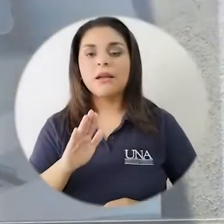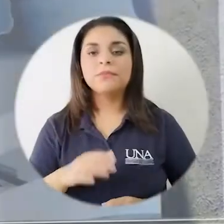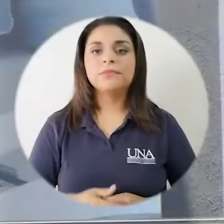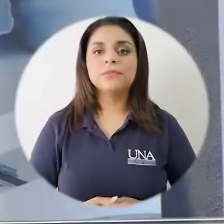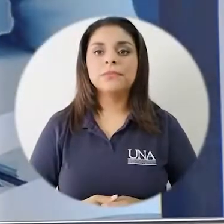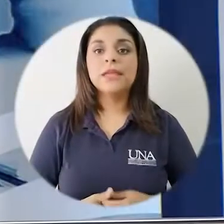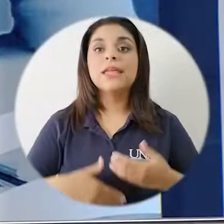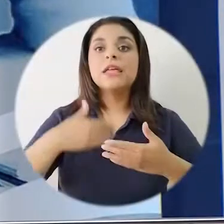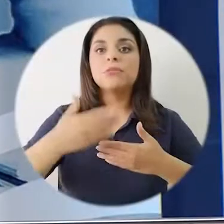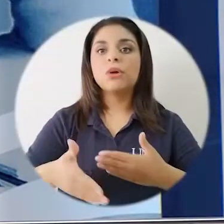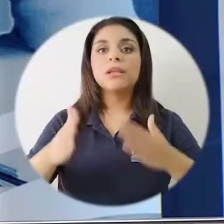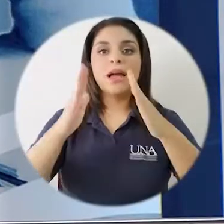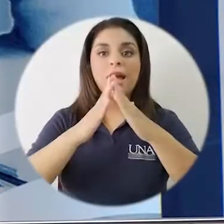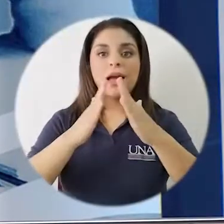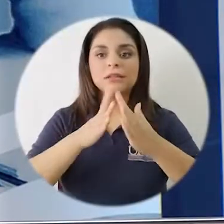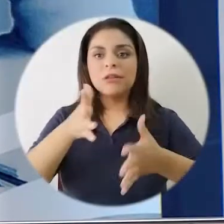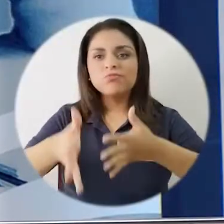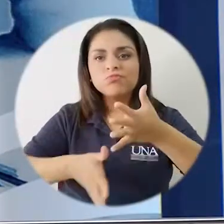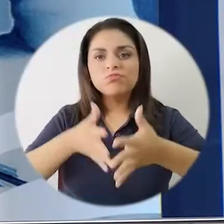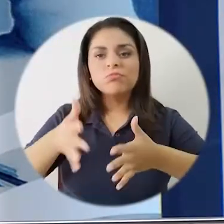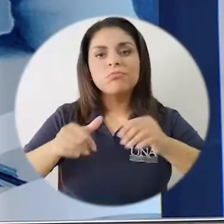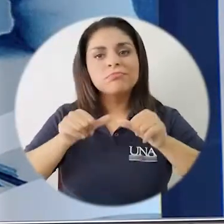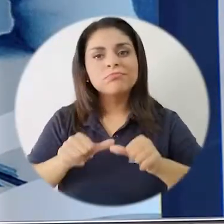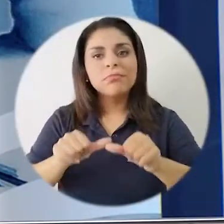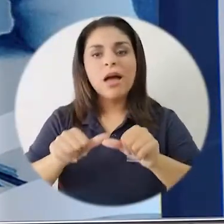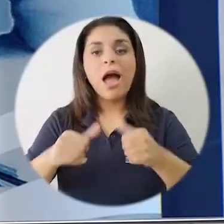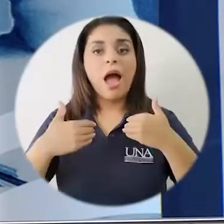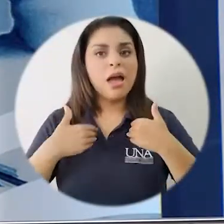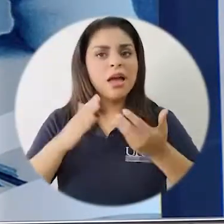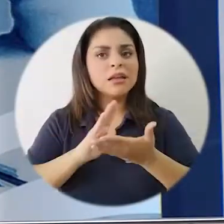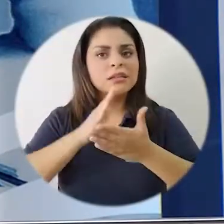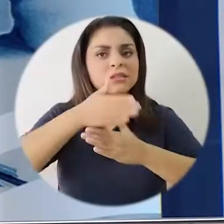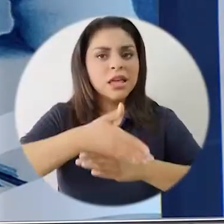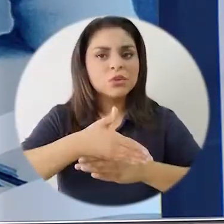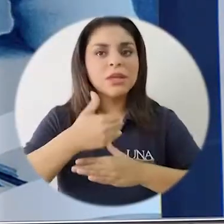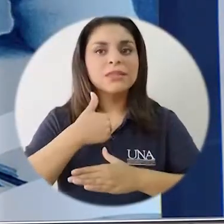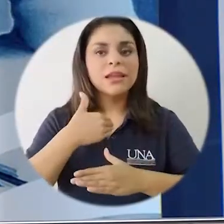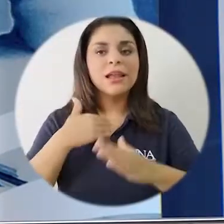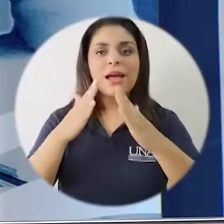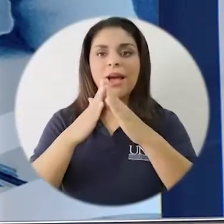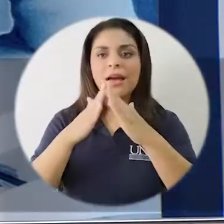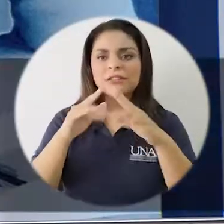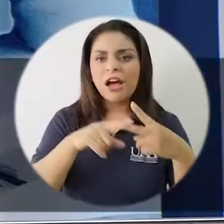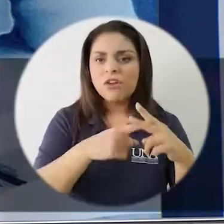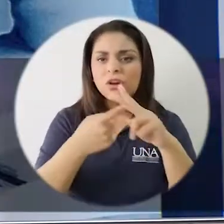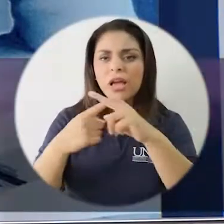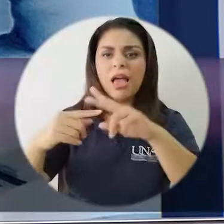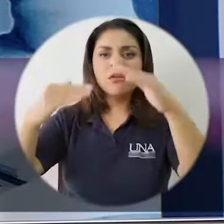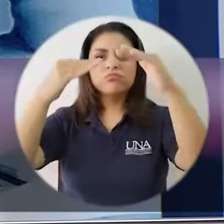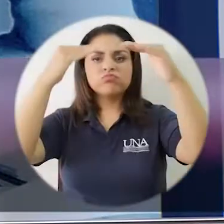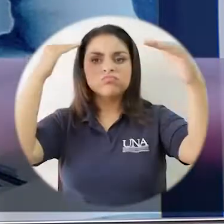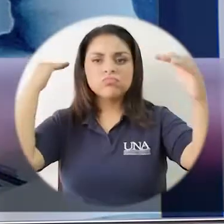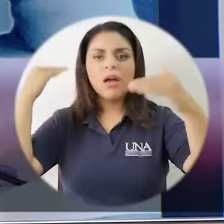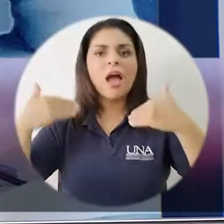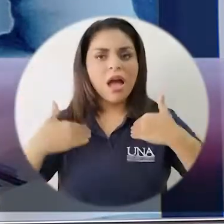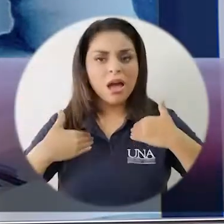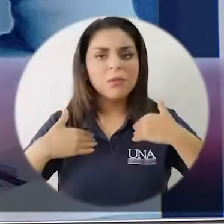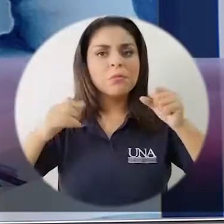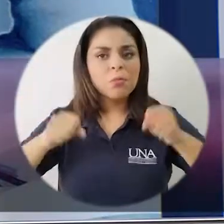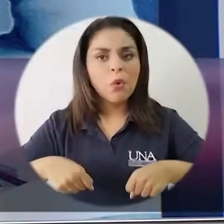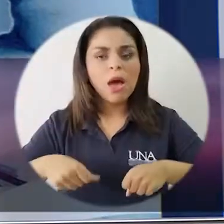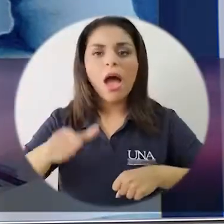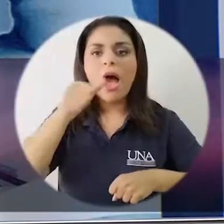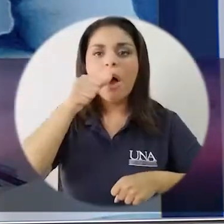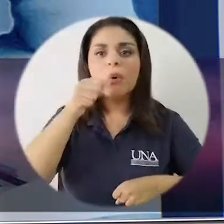Y ya asignada la casa, el tema del mantenimiento. ¿Tenemos acceso a mantener la casa, el hogar? podemos arreglar las láminas de zinc que se